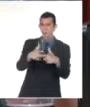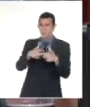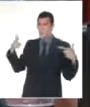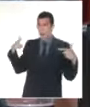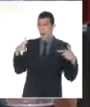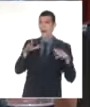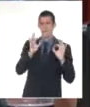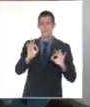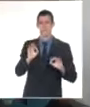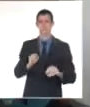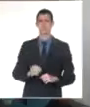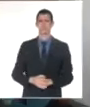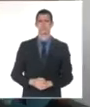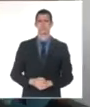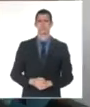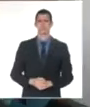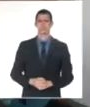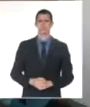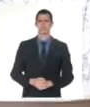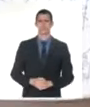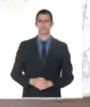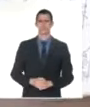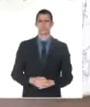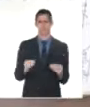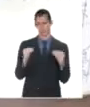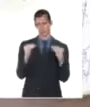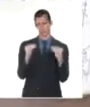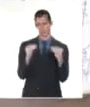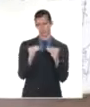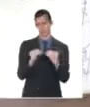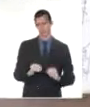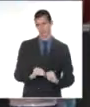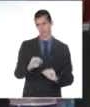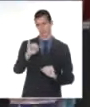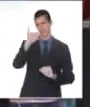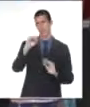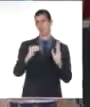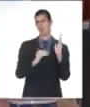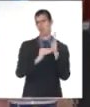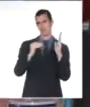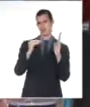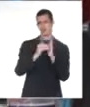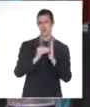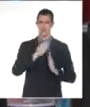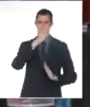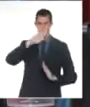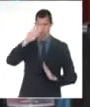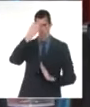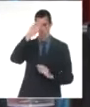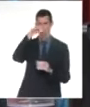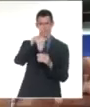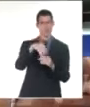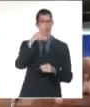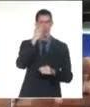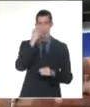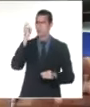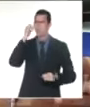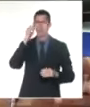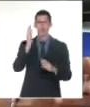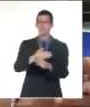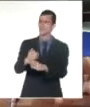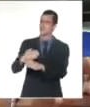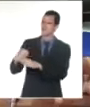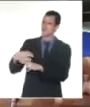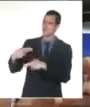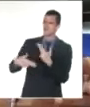de los Trabajadores. En ese sentido, convocó a que más de 6 millones de cubanas y cubanos desfilen ese día por plazas,